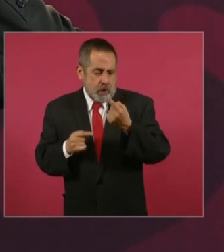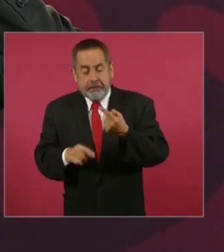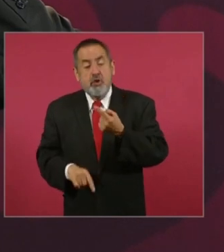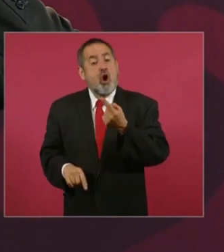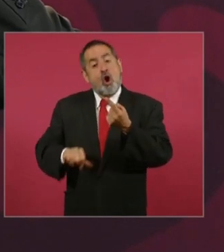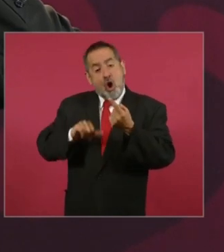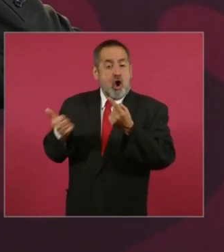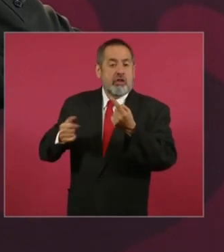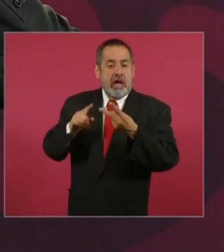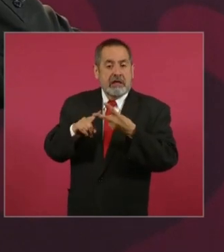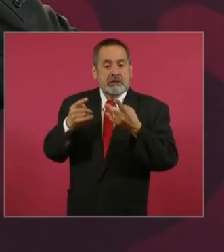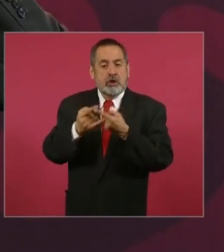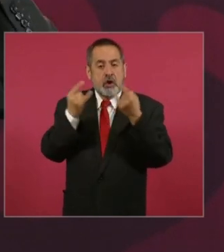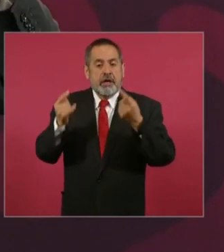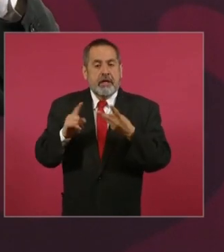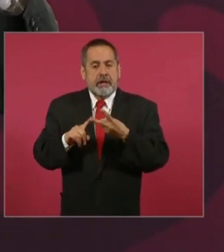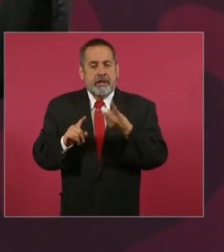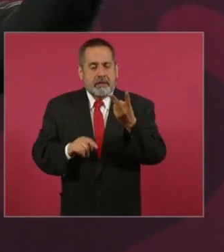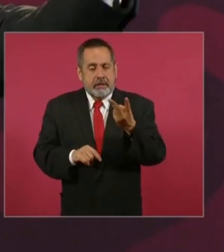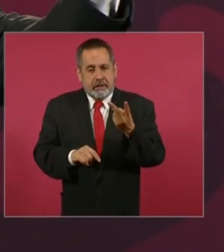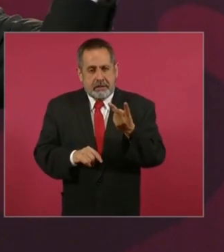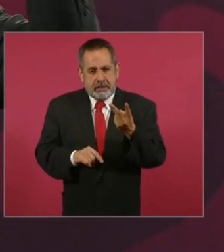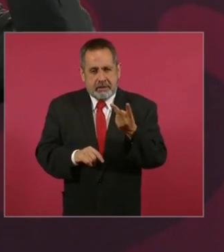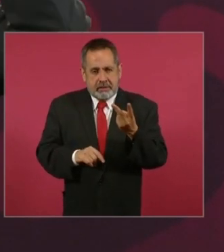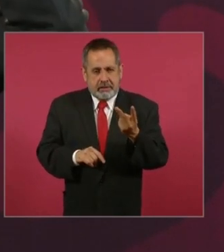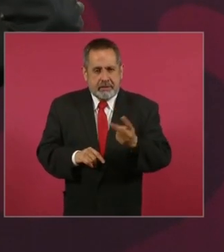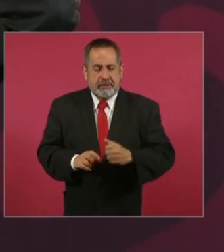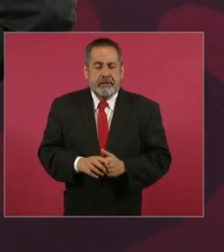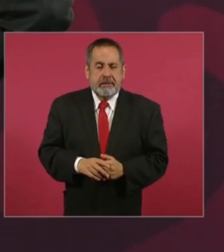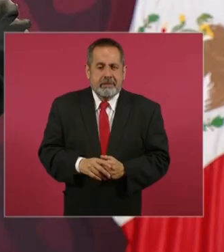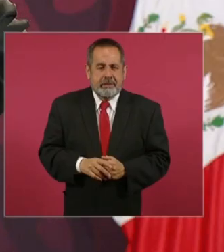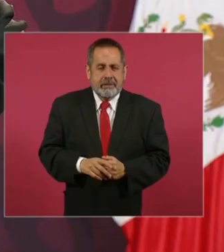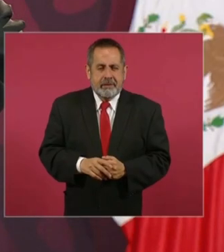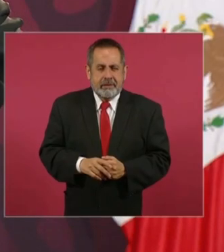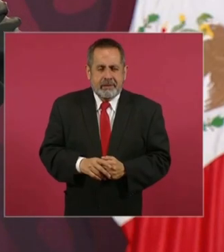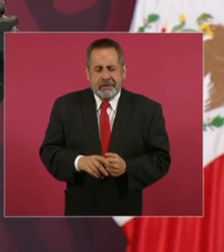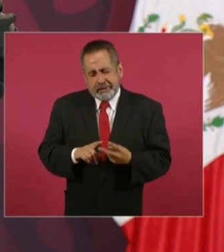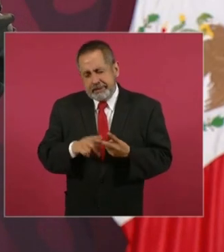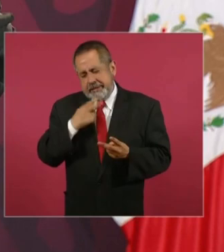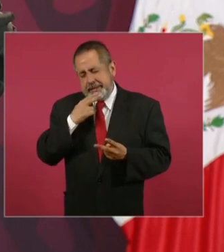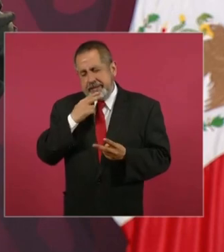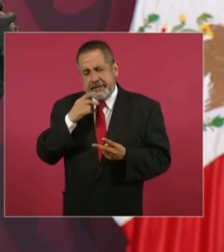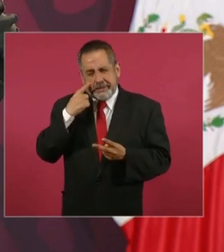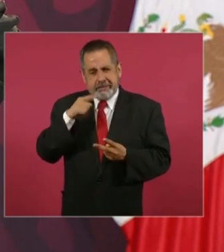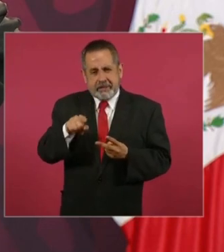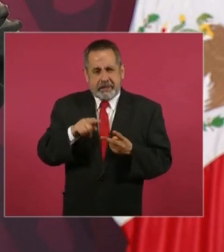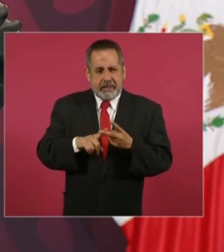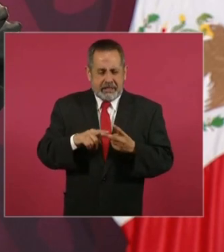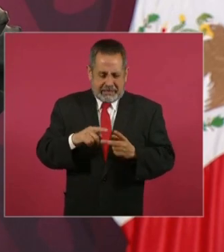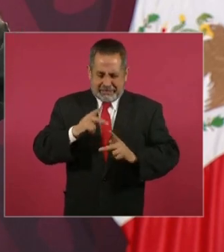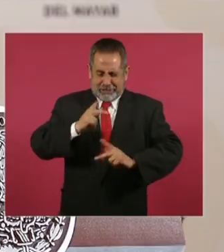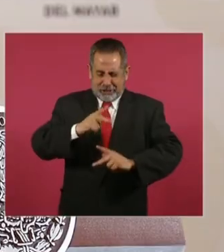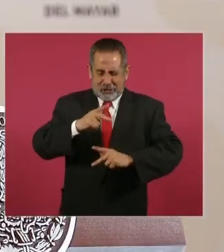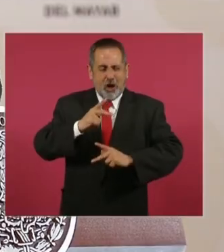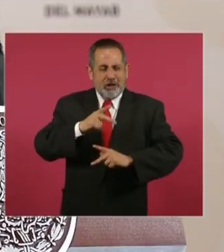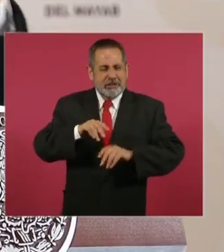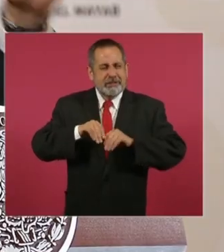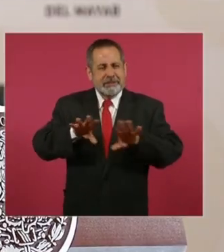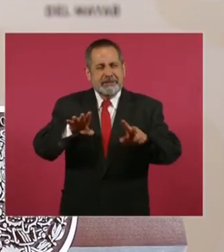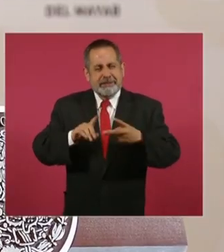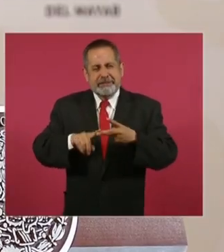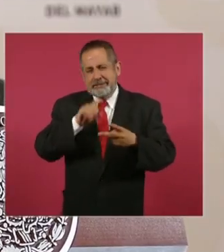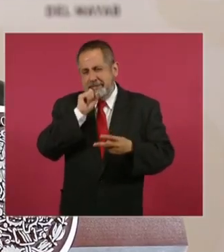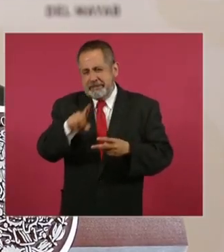historia, pero eso no sirvo para… Sí voy a servir para el TikTok.